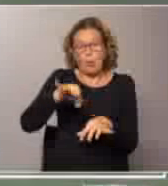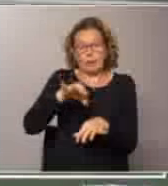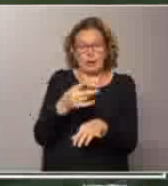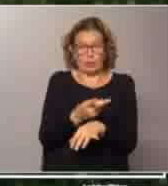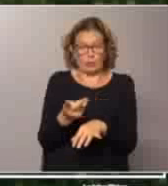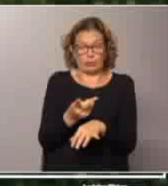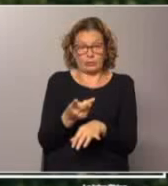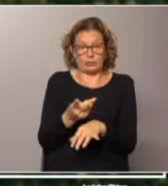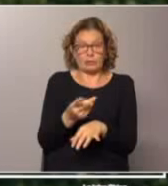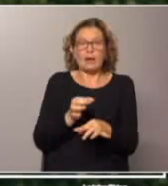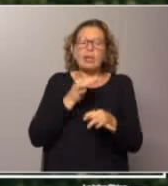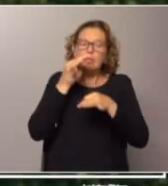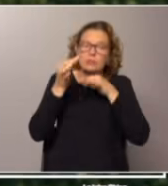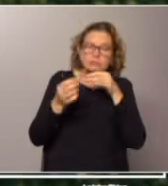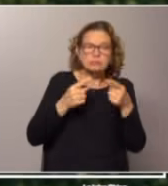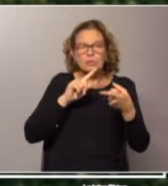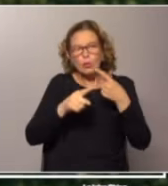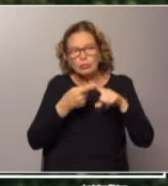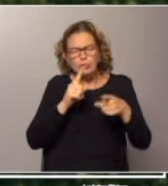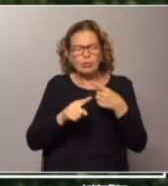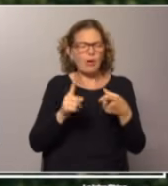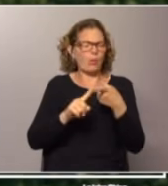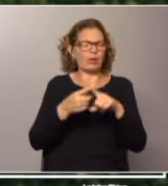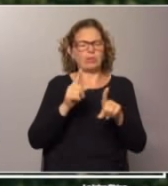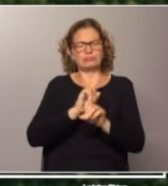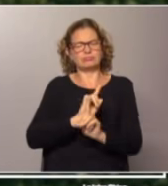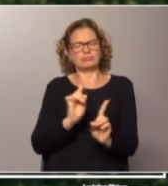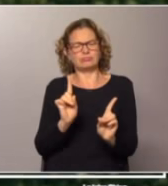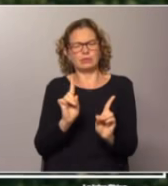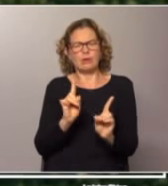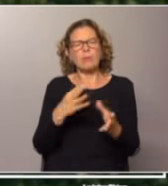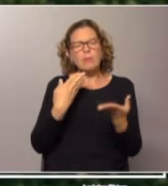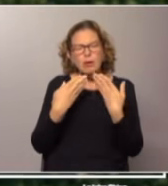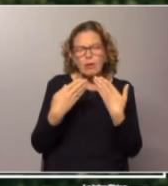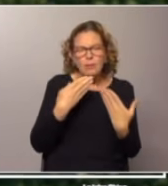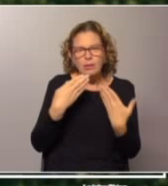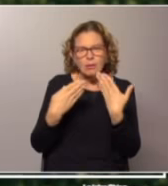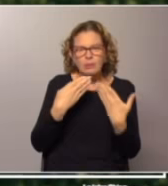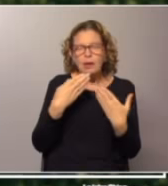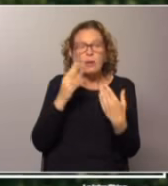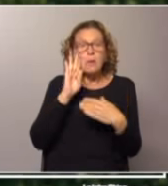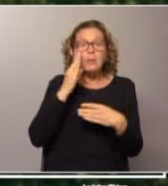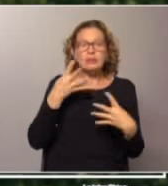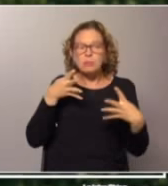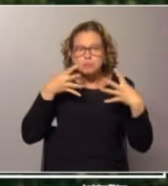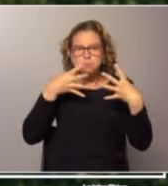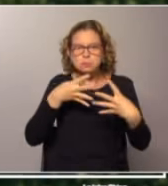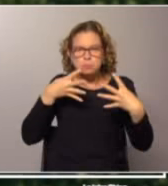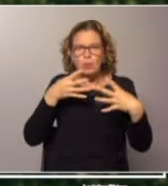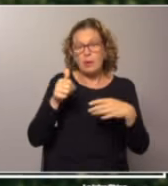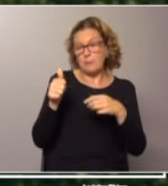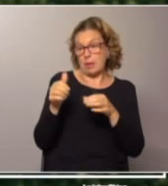cada discusión cada desacuerdo cada conversación parece una batalla entre el bien